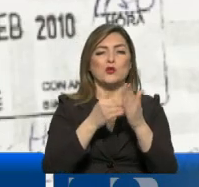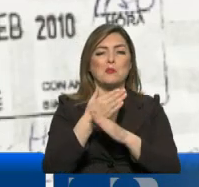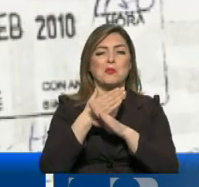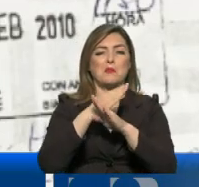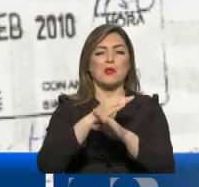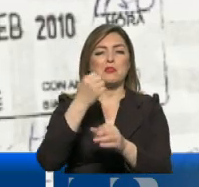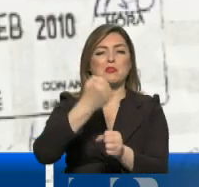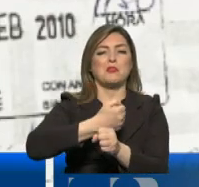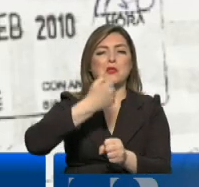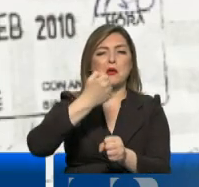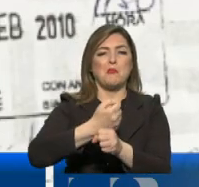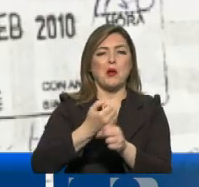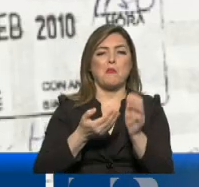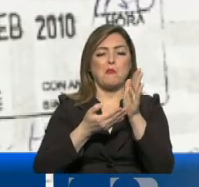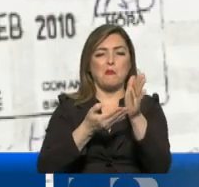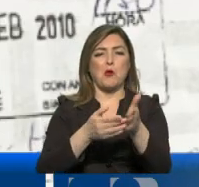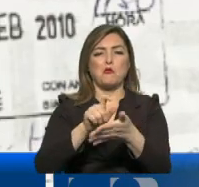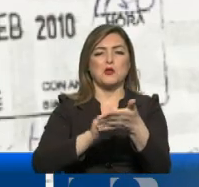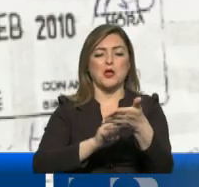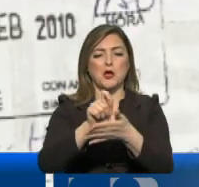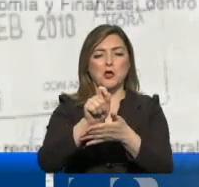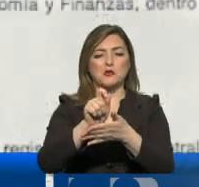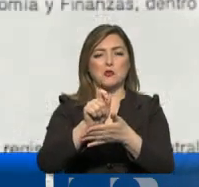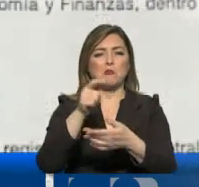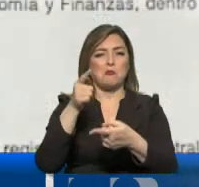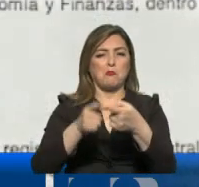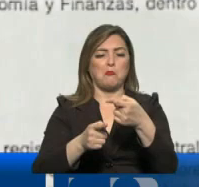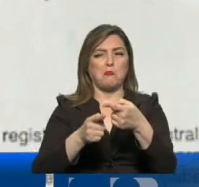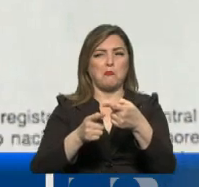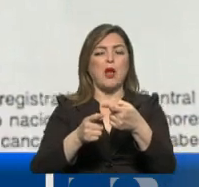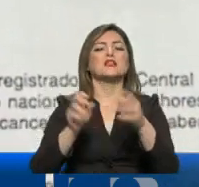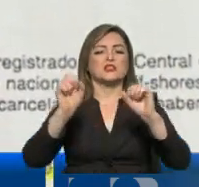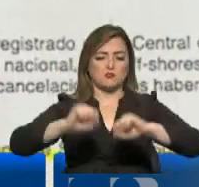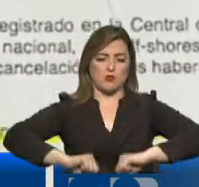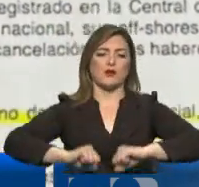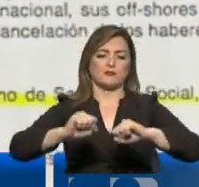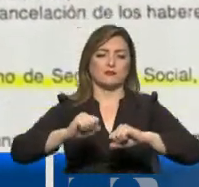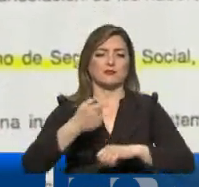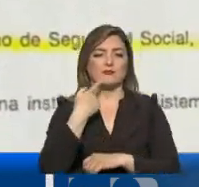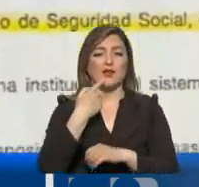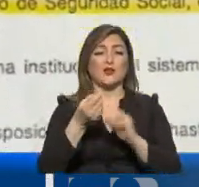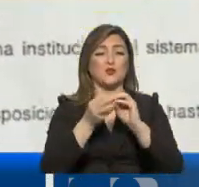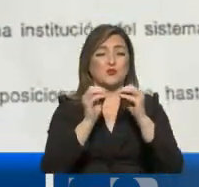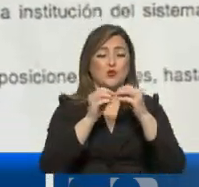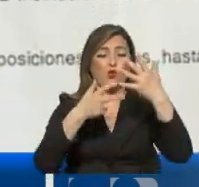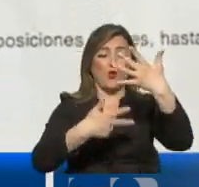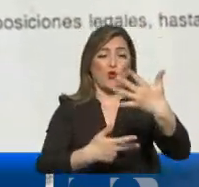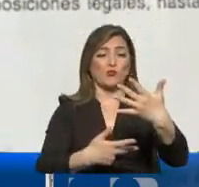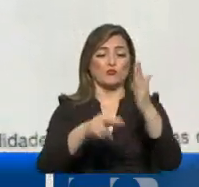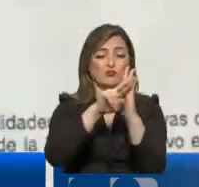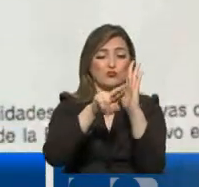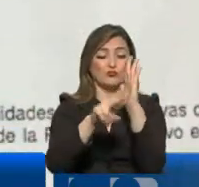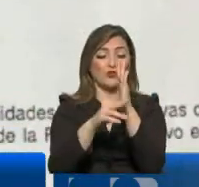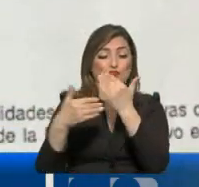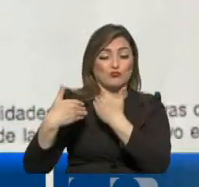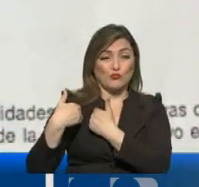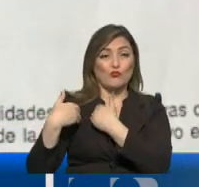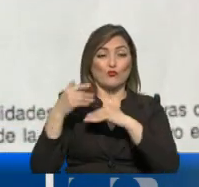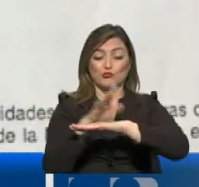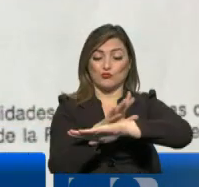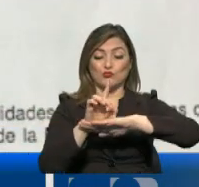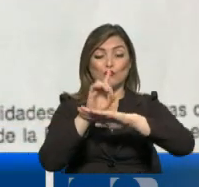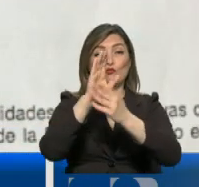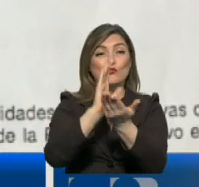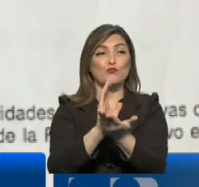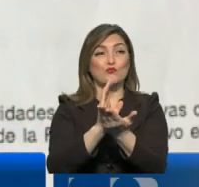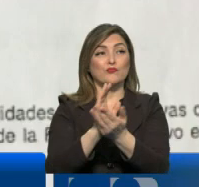pueda laborar en esta modalidad de contrato o nombramiento. Pero en el numeral 8 de los requisitos genéricos para ocupar los cargos de nivel directivo del